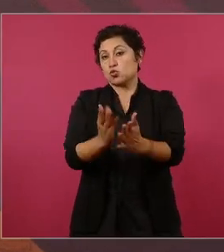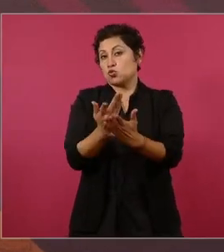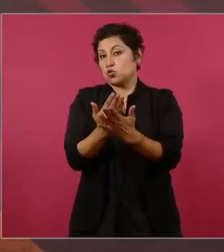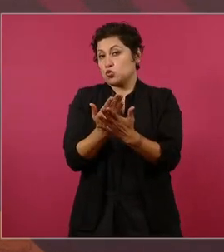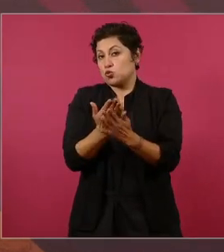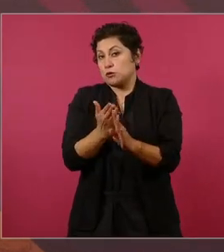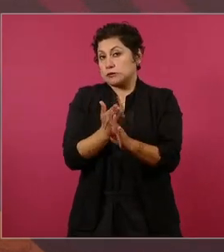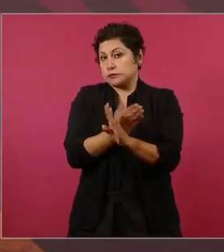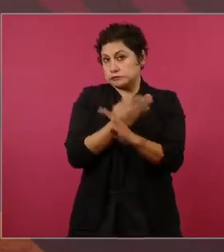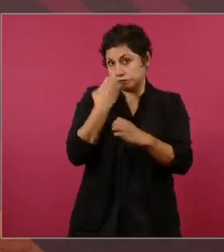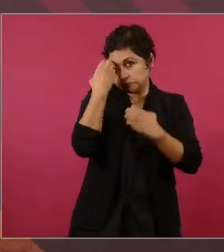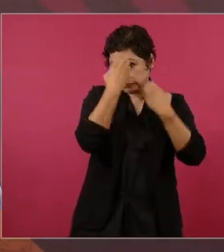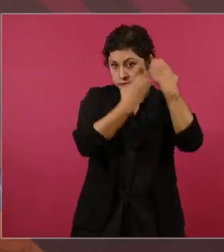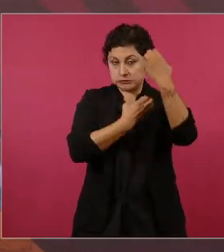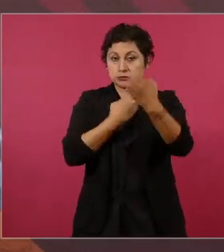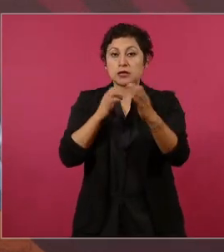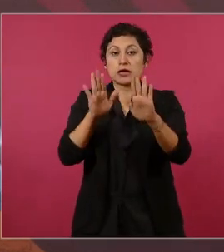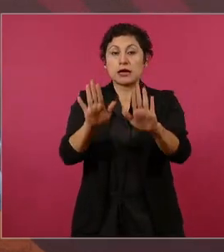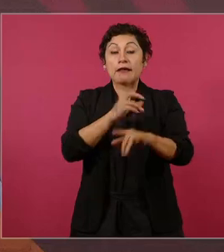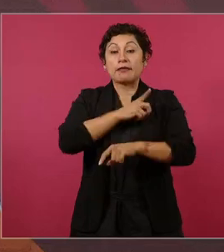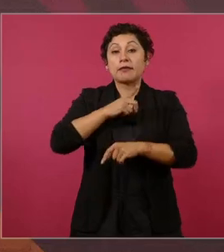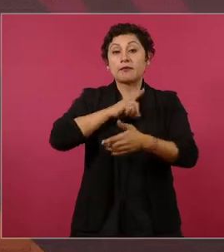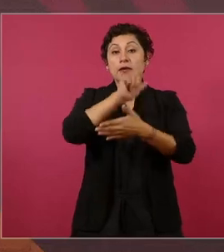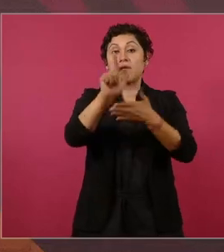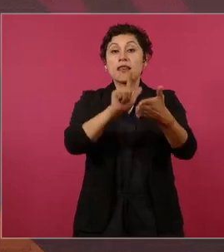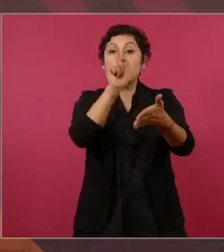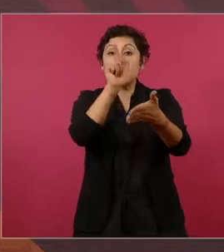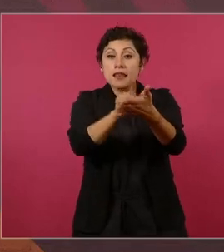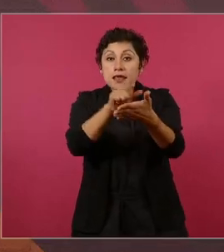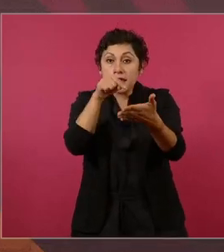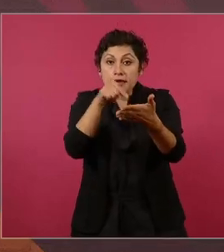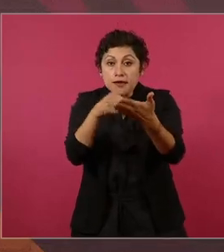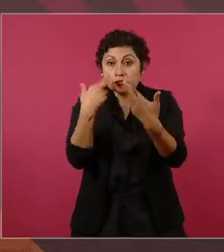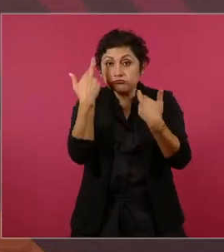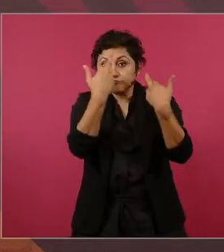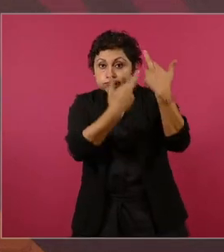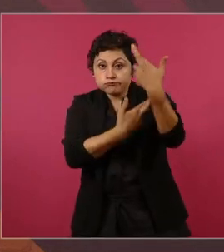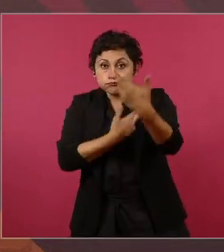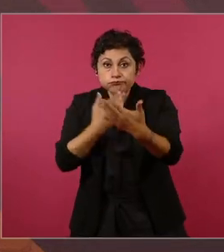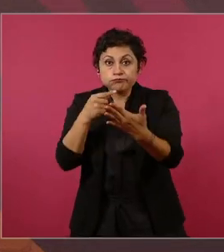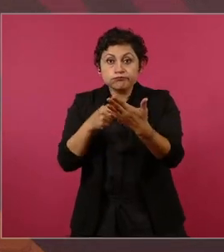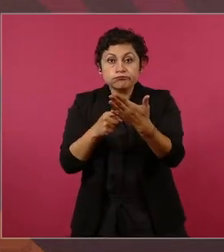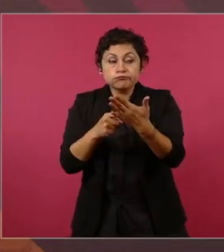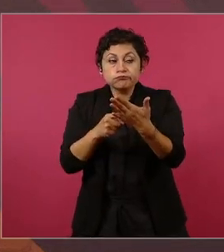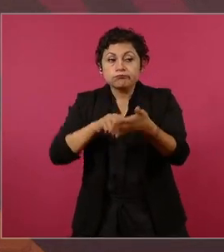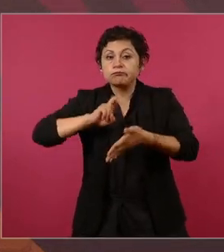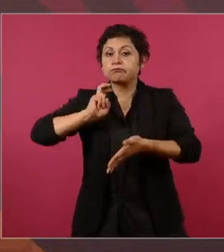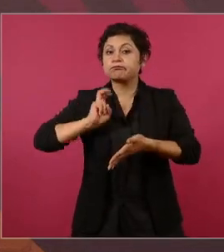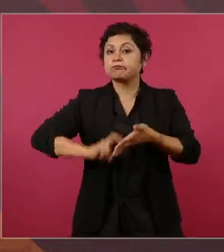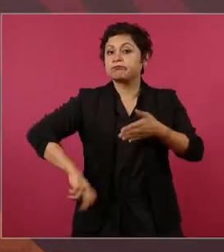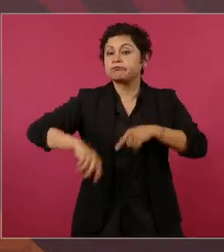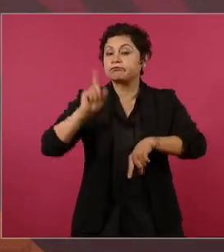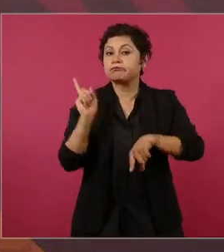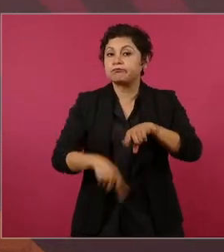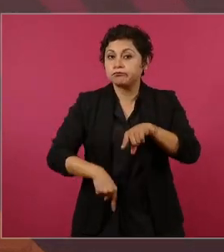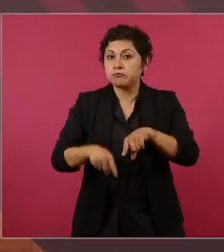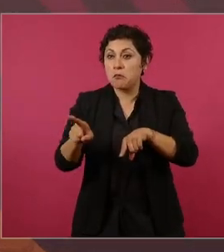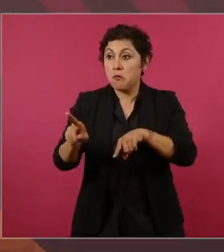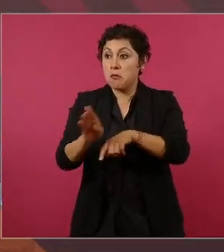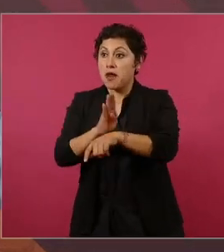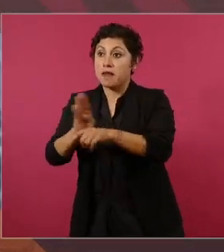son malos beneficios, adelante, a correr los riesgos. Pero muchas veces